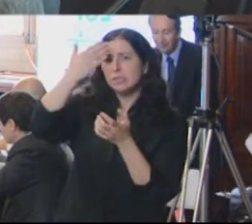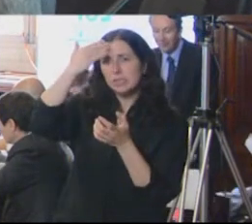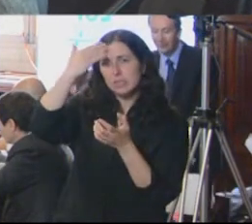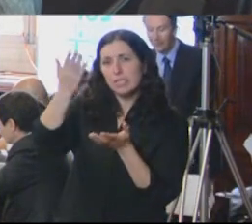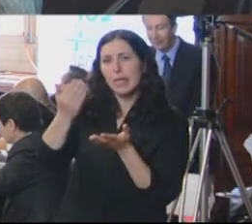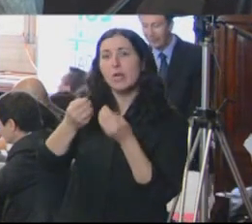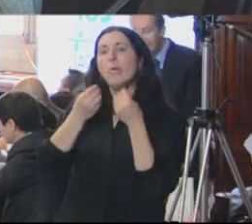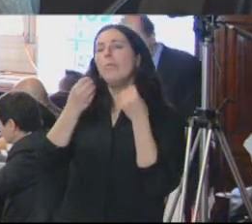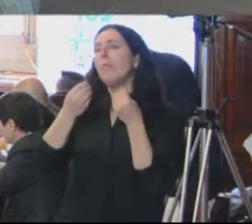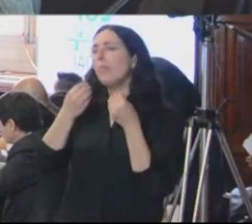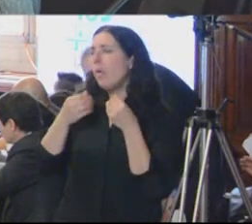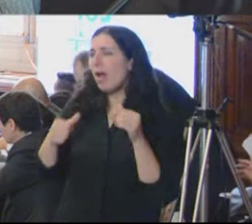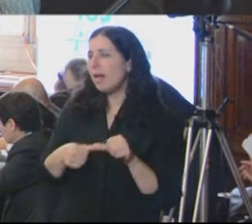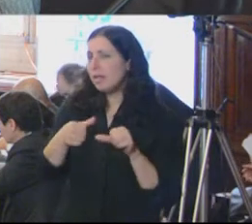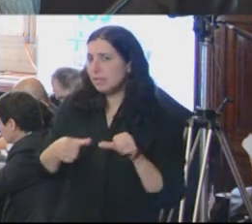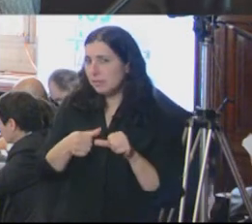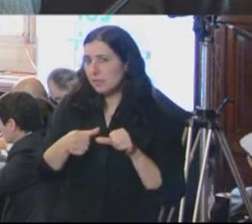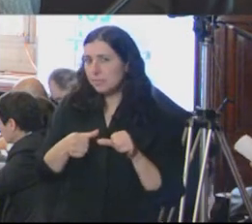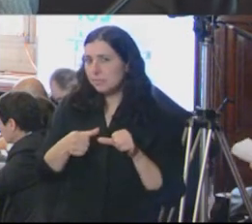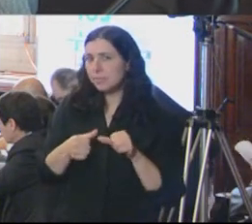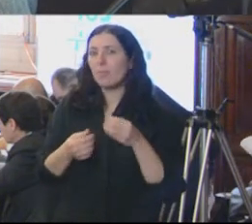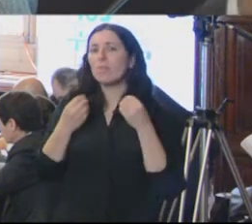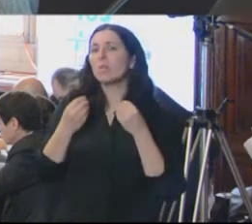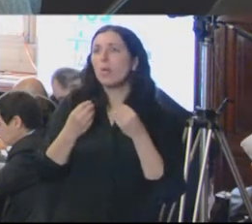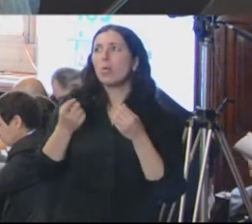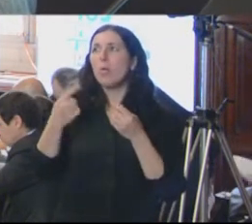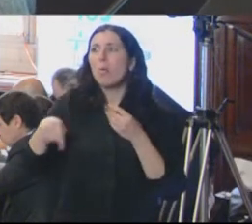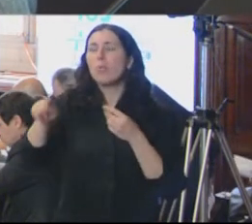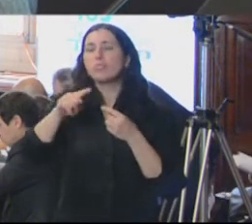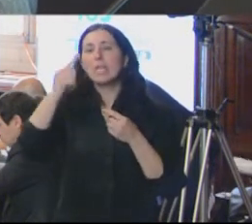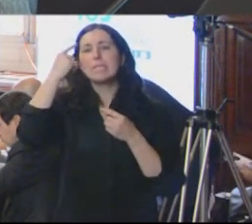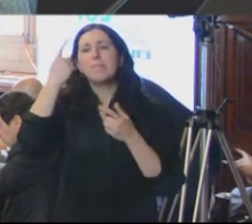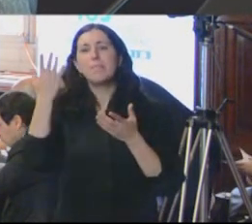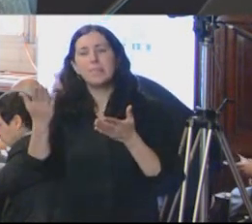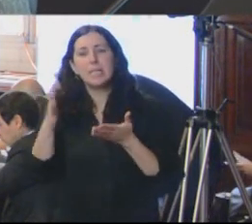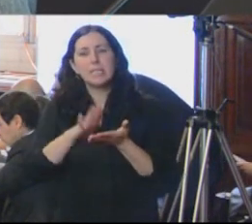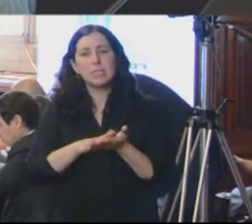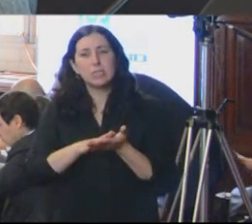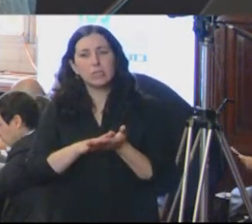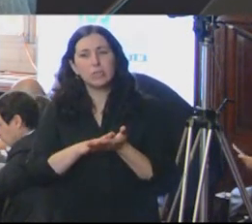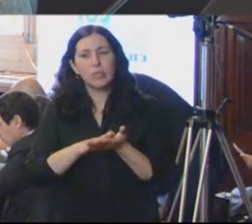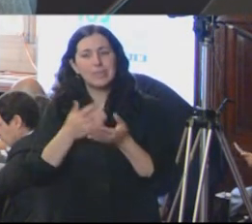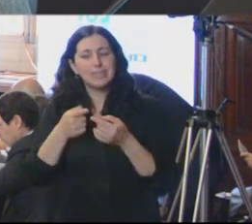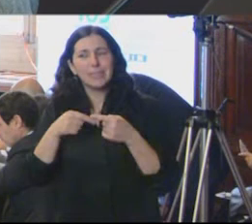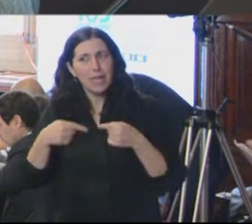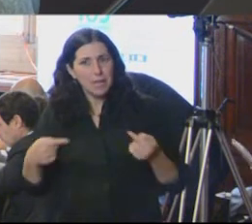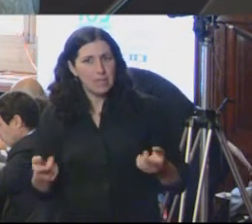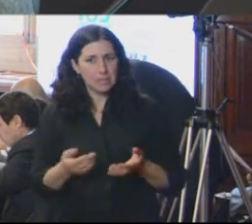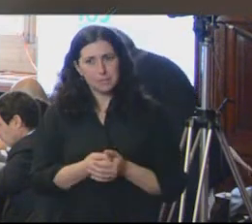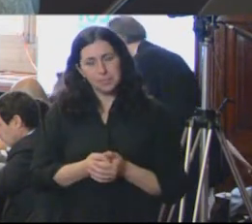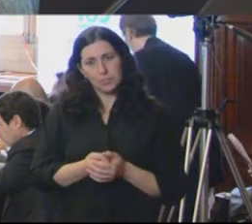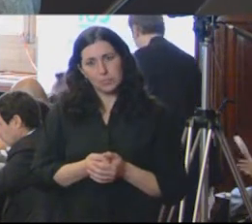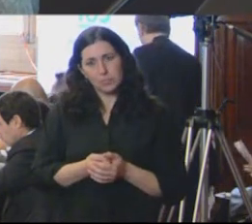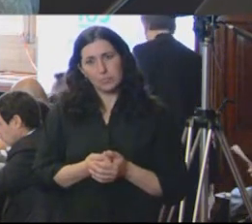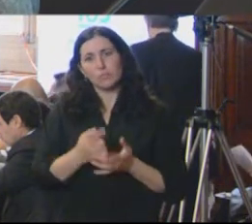cuáles son estas, cómo ustedes evalúan este elemento, ¿no?